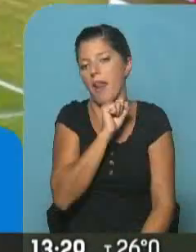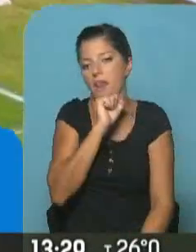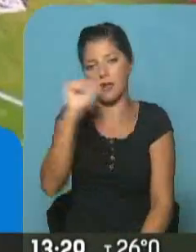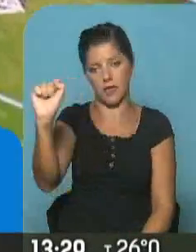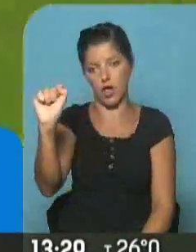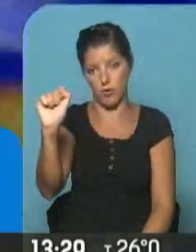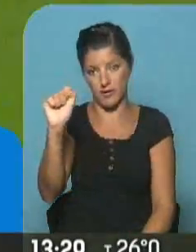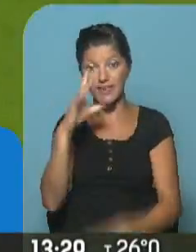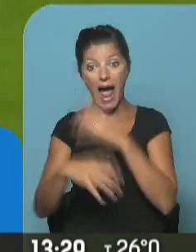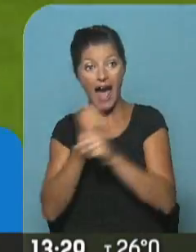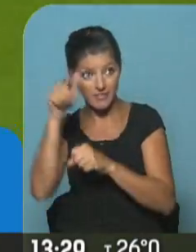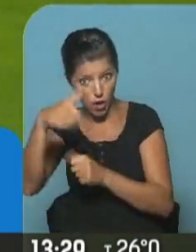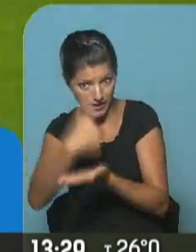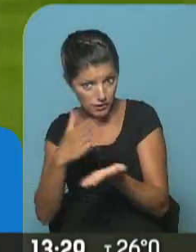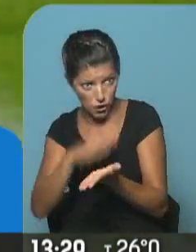a Gallardo no le fue tan mal.